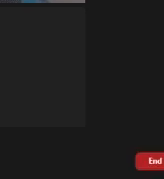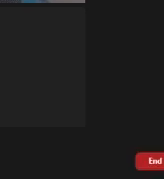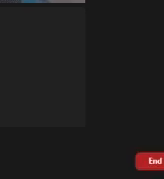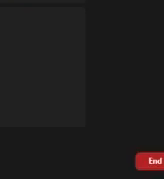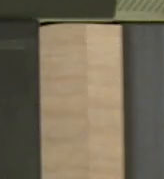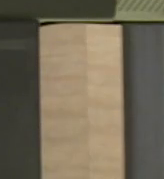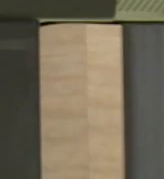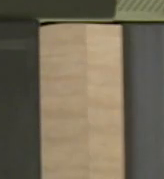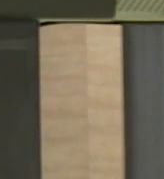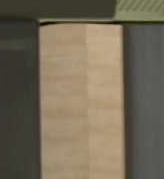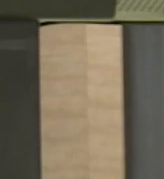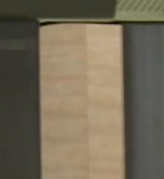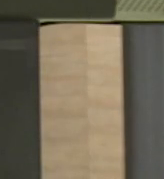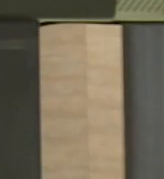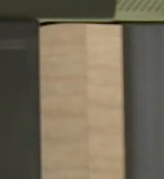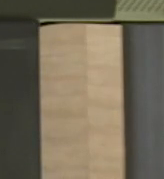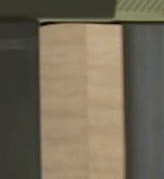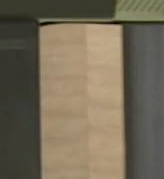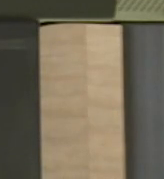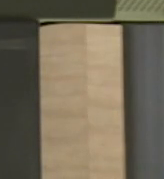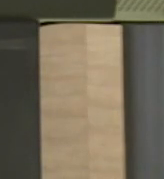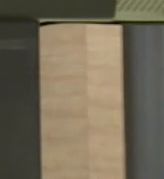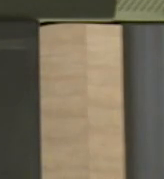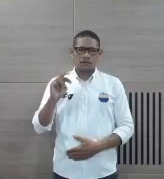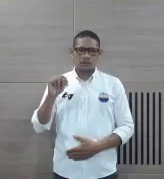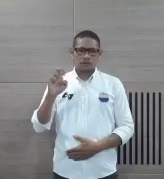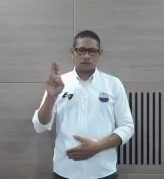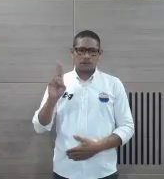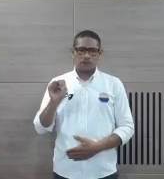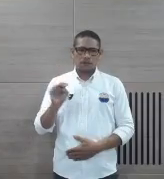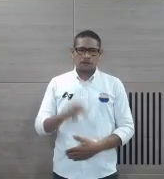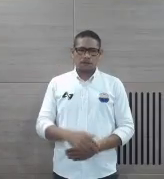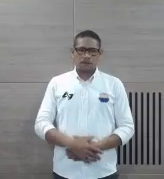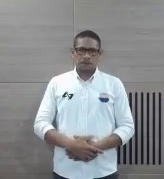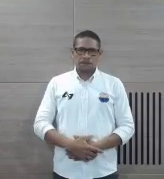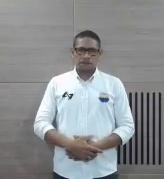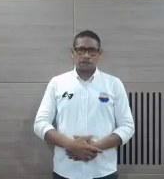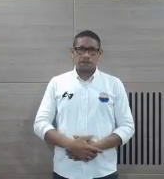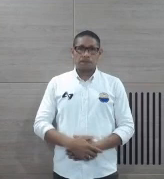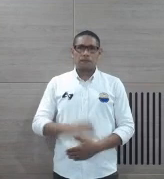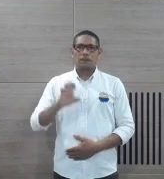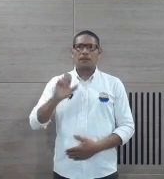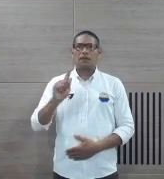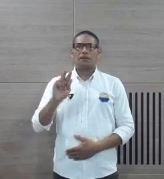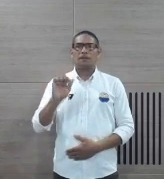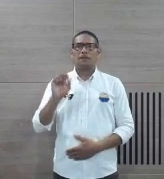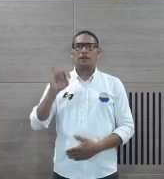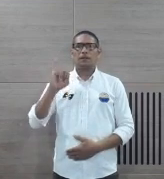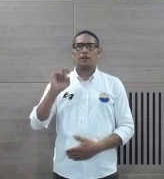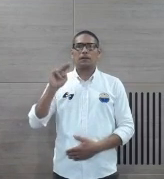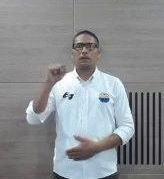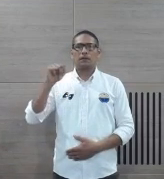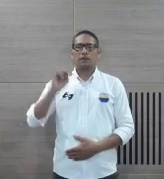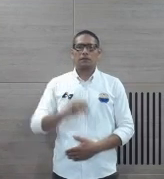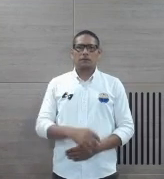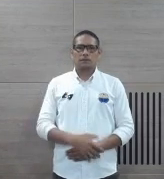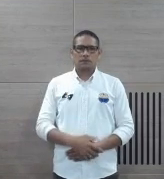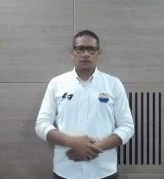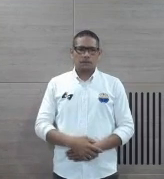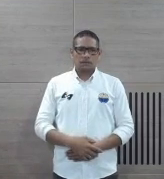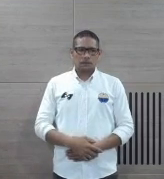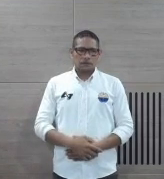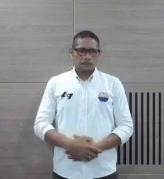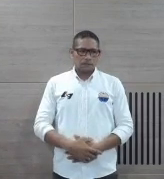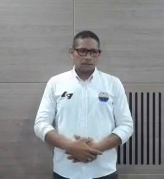Carmen Lizeth Vega Romo. Efraín Jesús Villalobos Marín. Nema Carolina